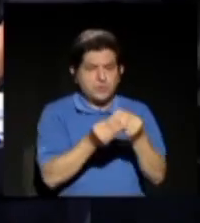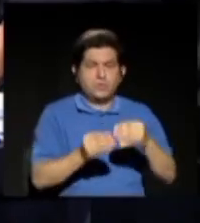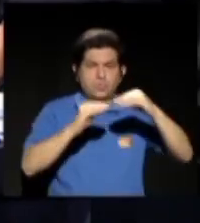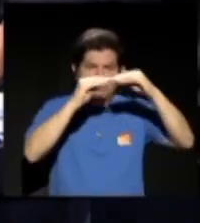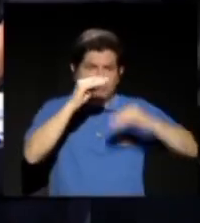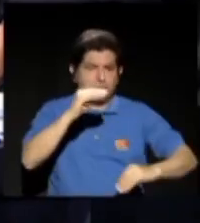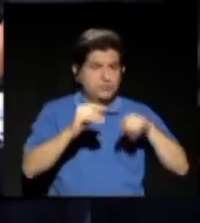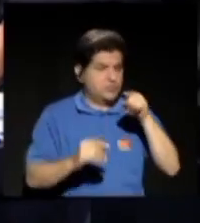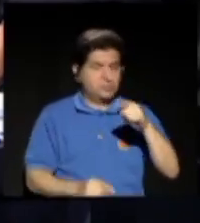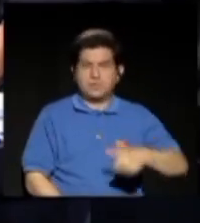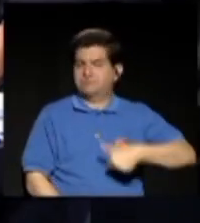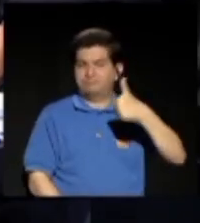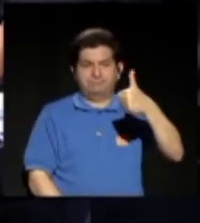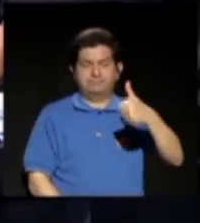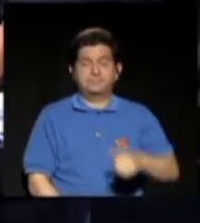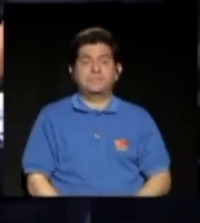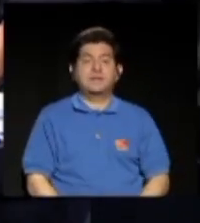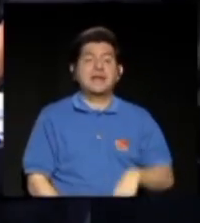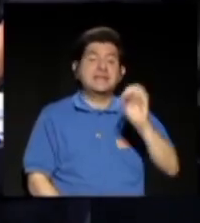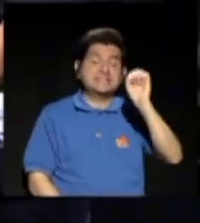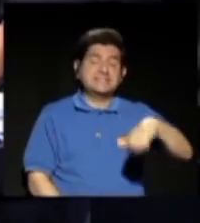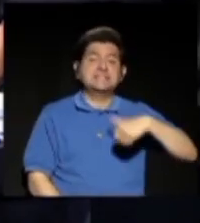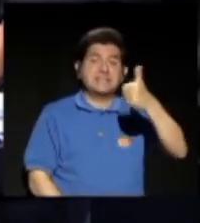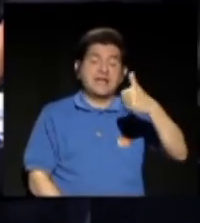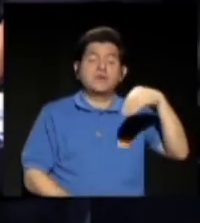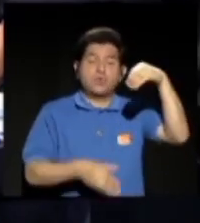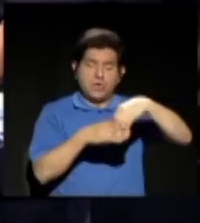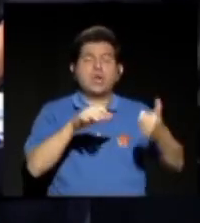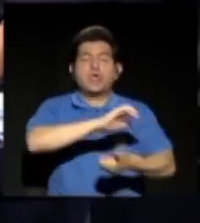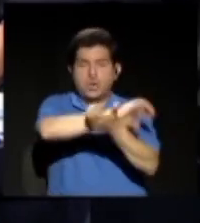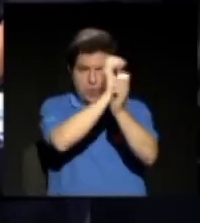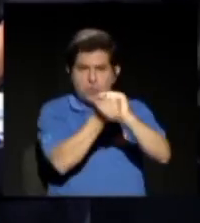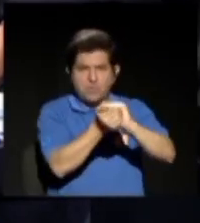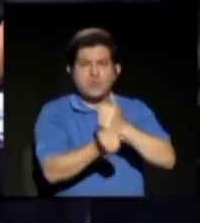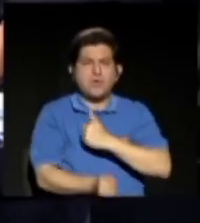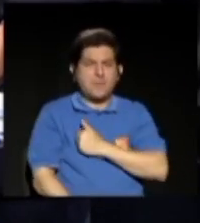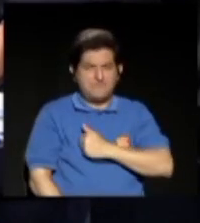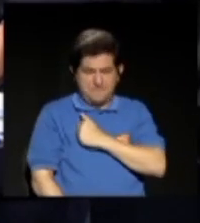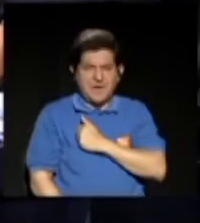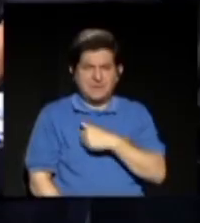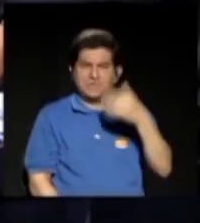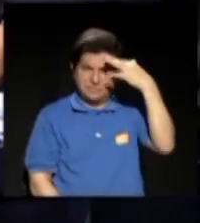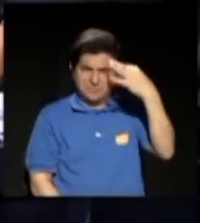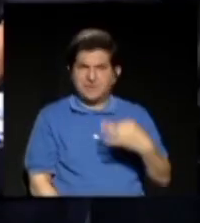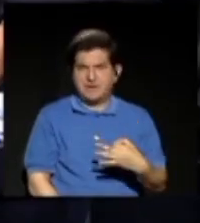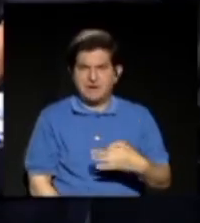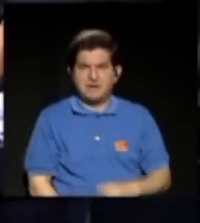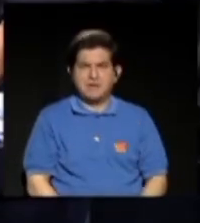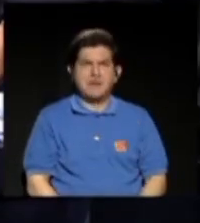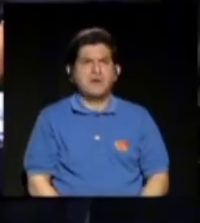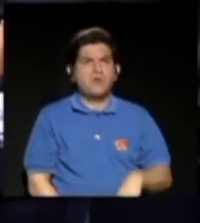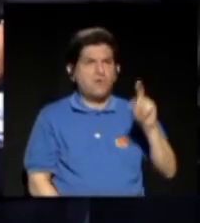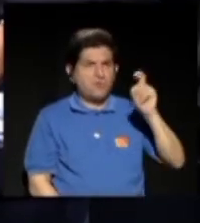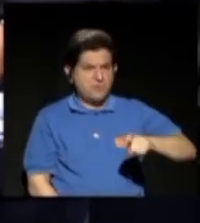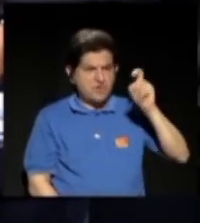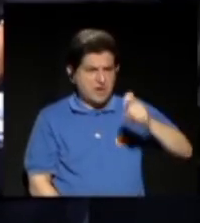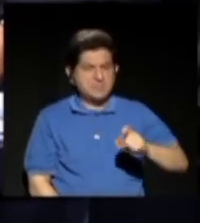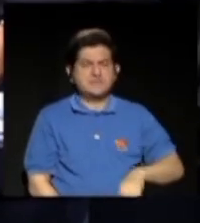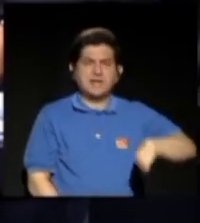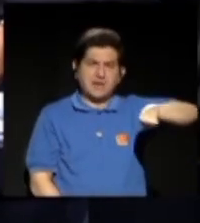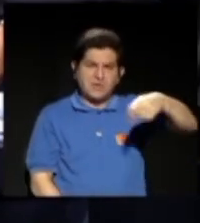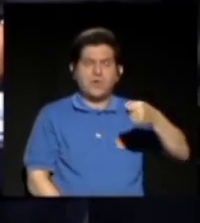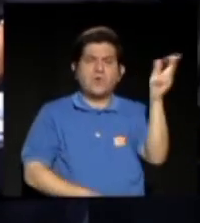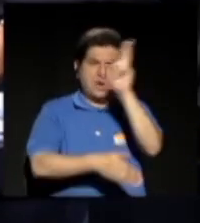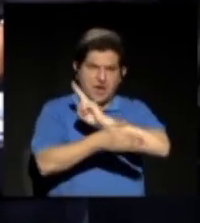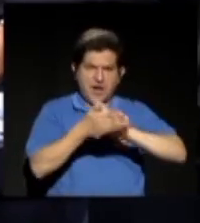no ganó. La que ganó incluye esas modificaciones. Y perdón, porque me parece que es útil aquí en un canal